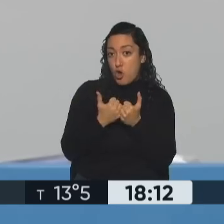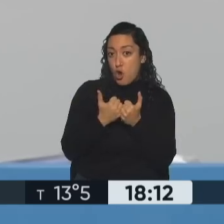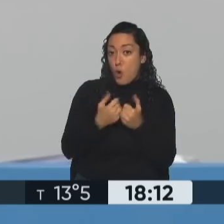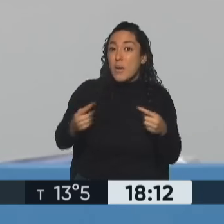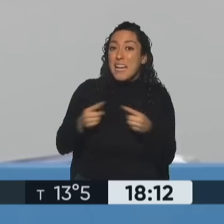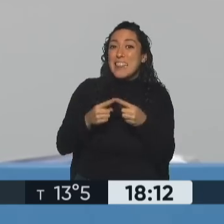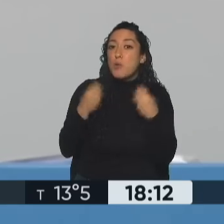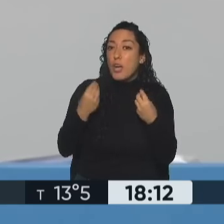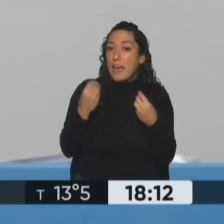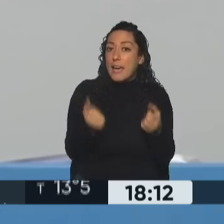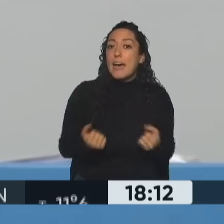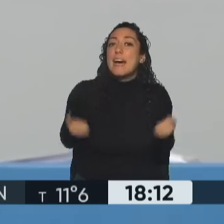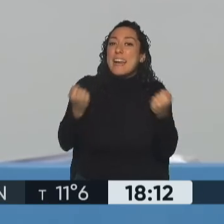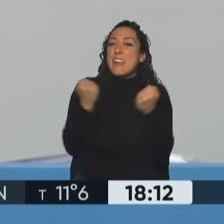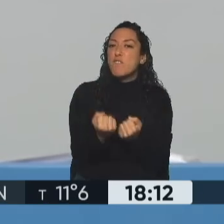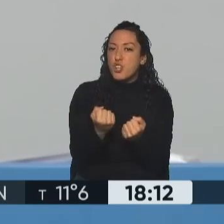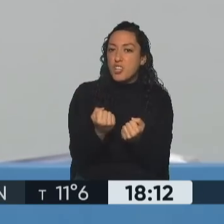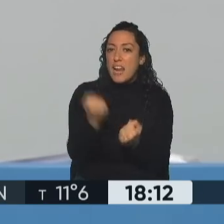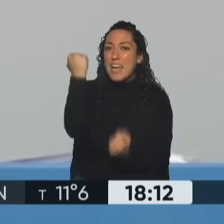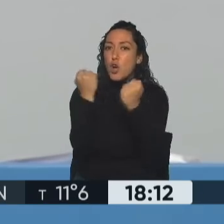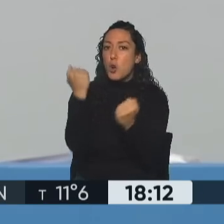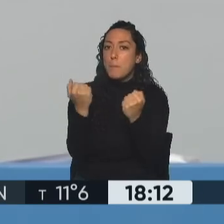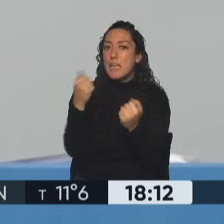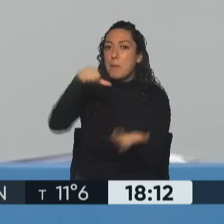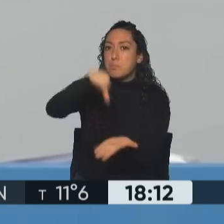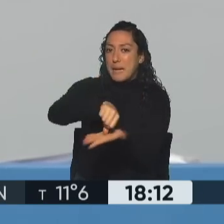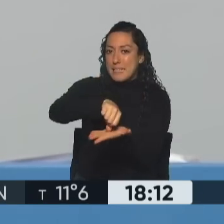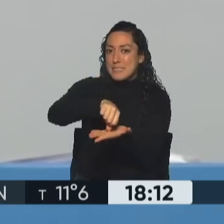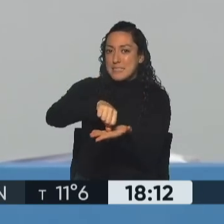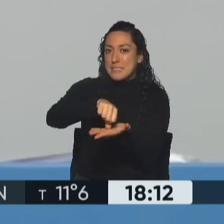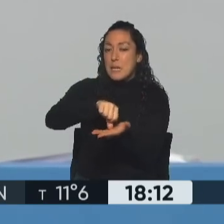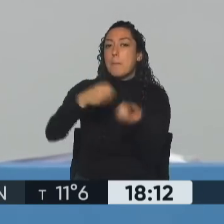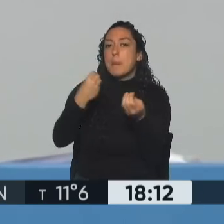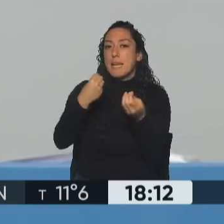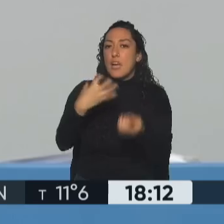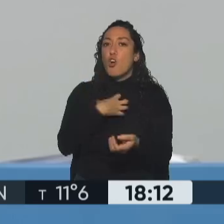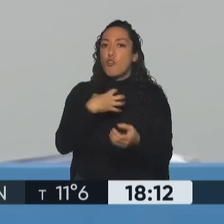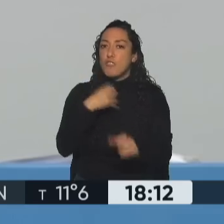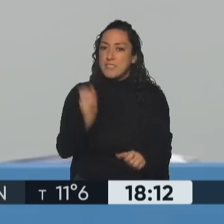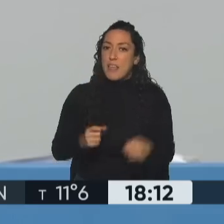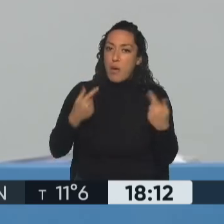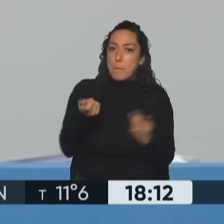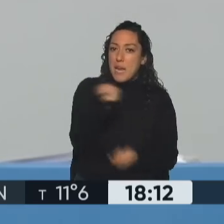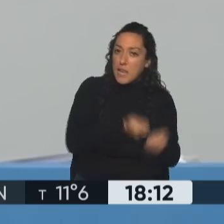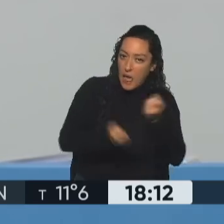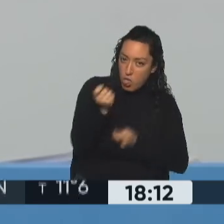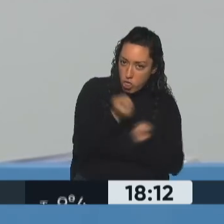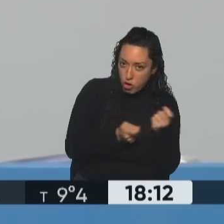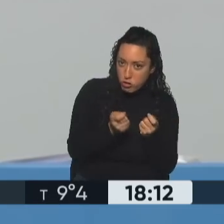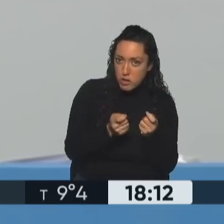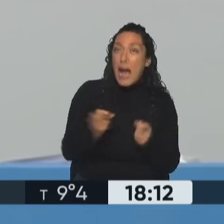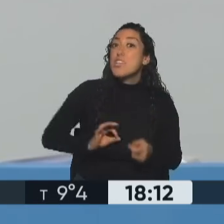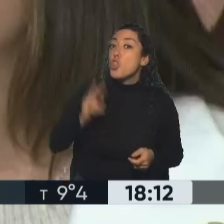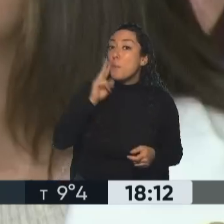busca reforzar la economía del país, restableciendo la confianza del mercado, 18